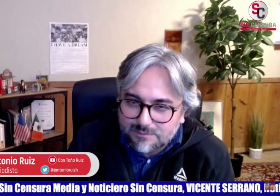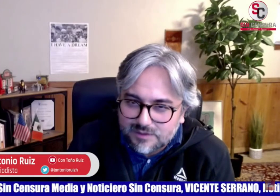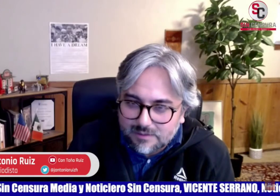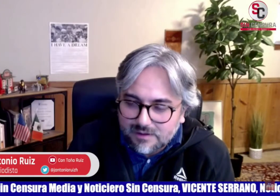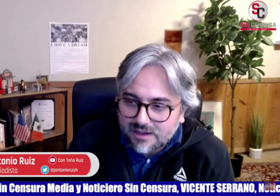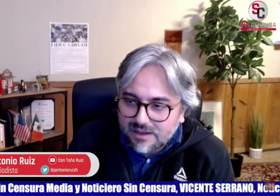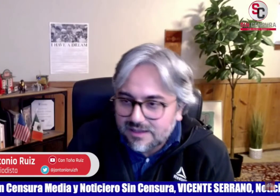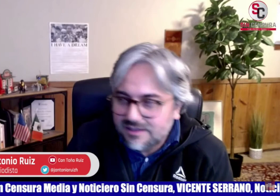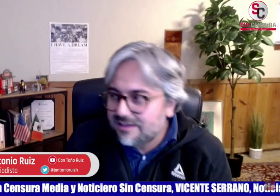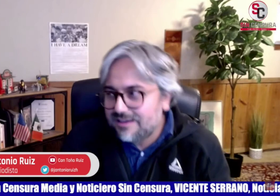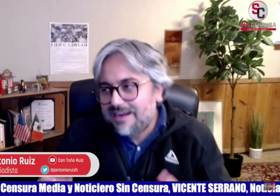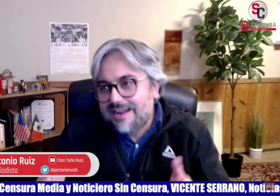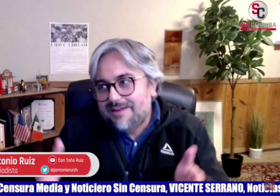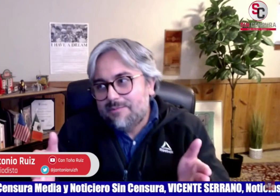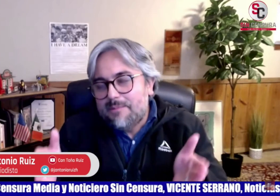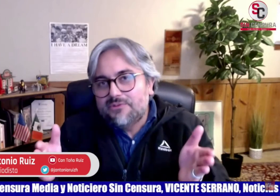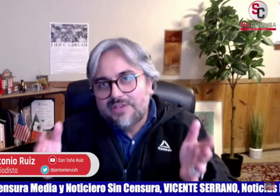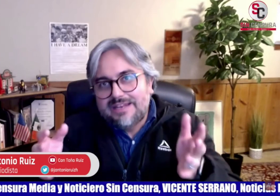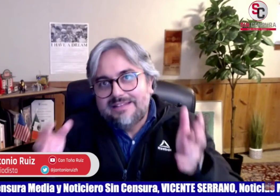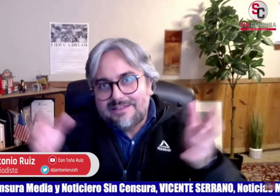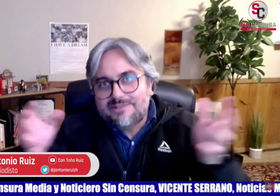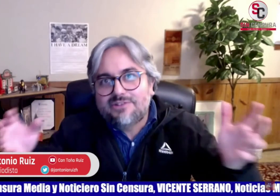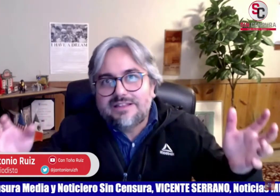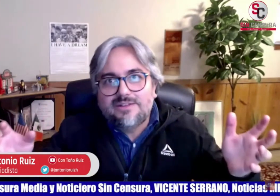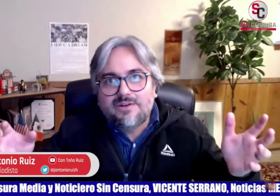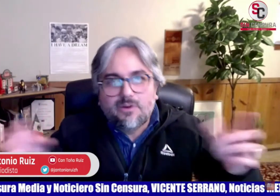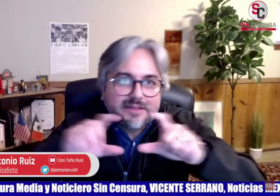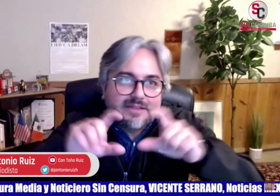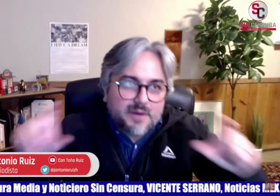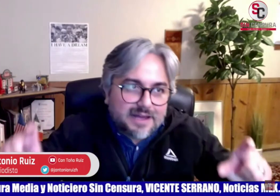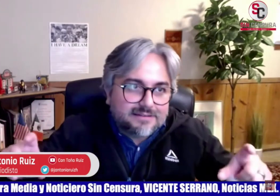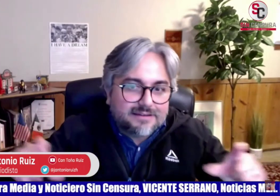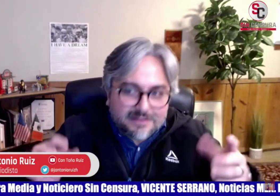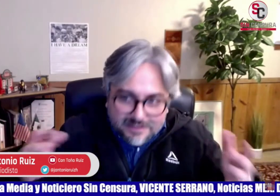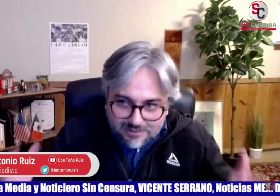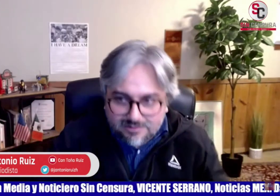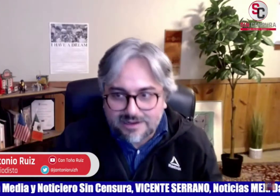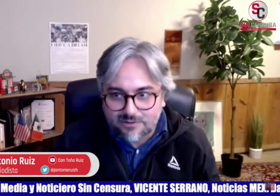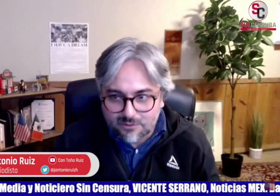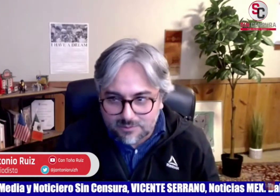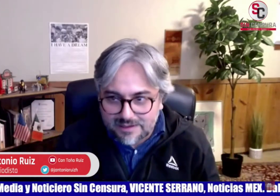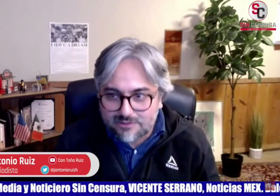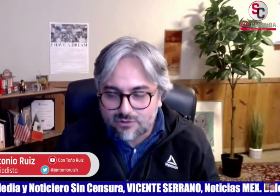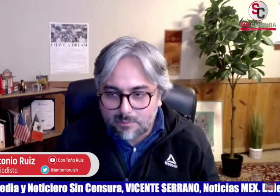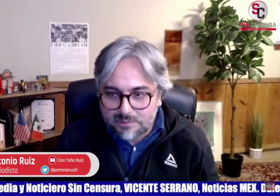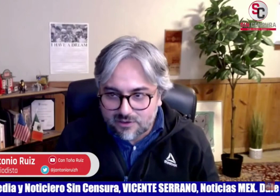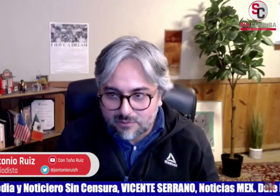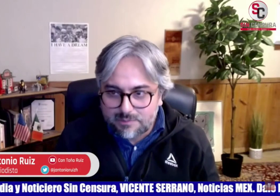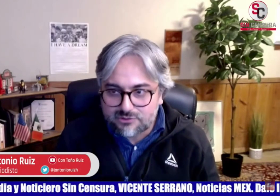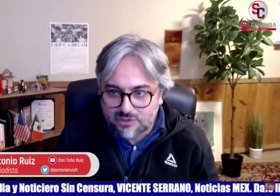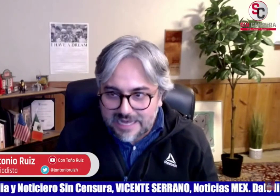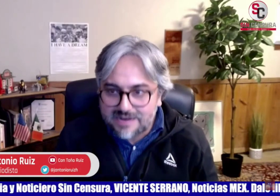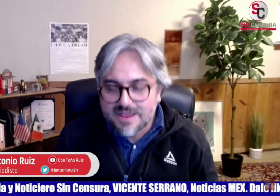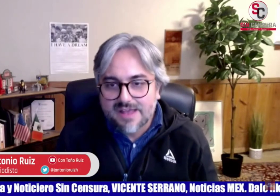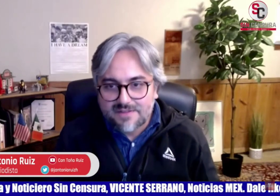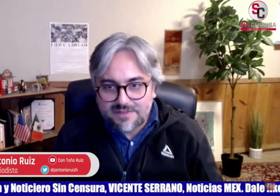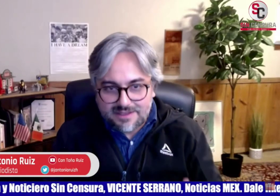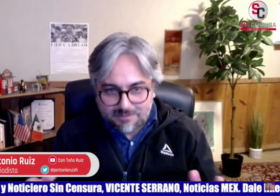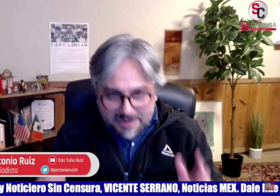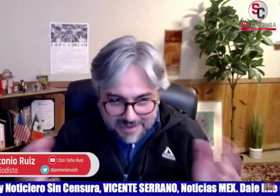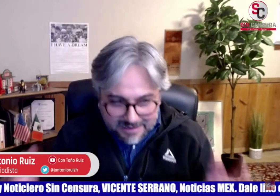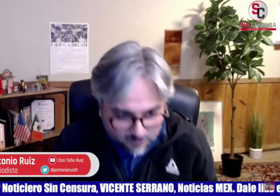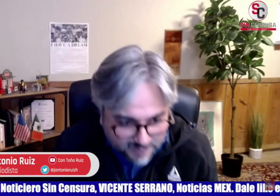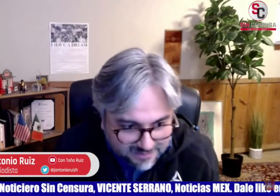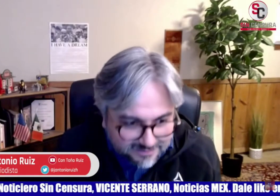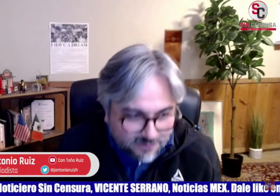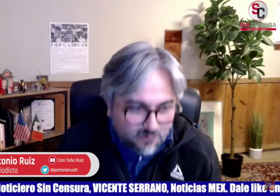ahí en la Septién, vamos, en estricto sentido, el objetivo era ese, sí, ¿no? La columna es una opinión personal de,